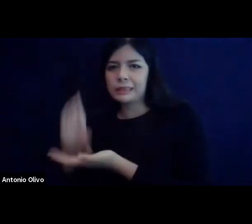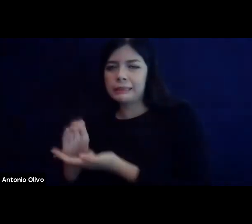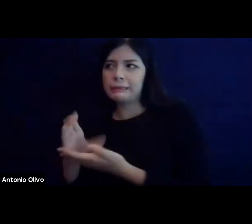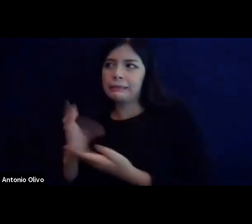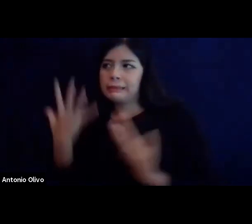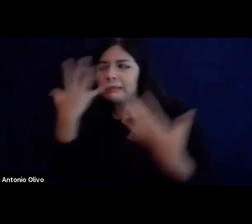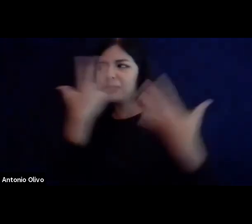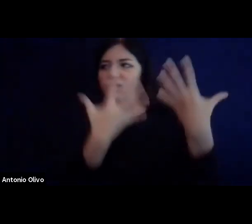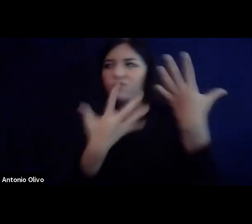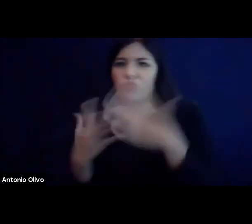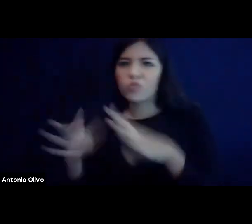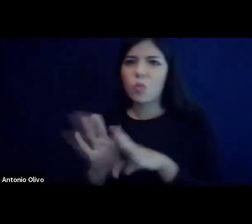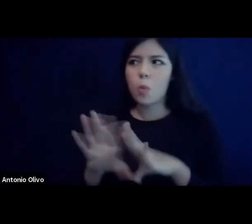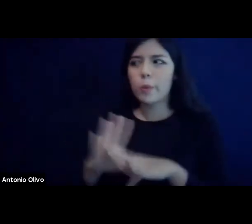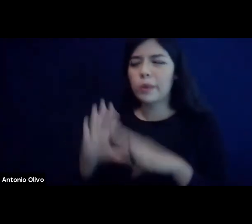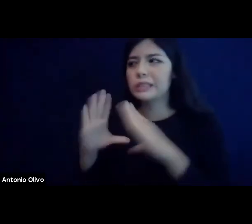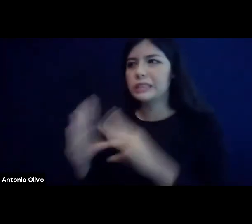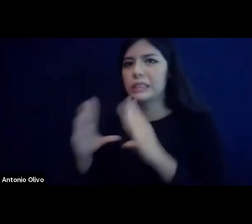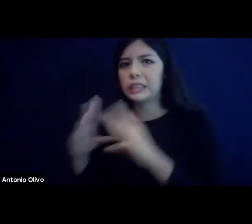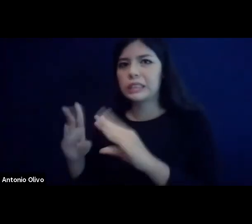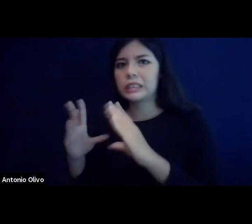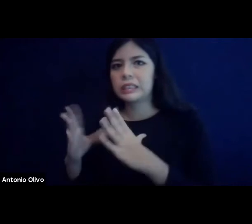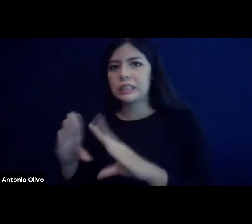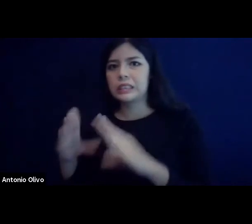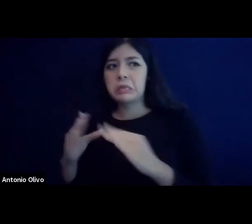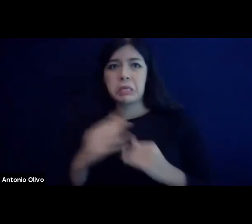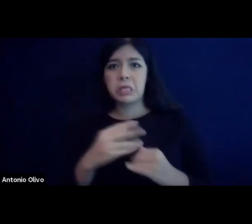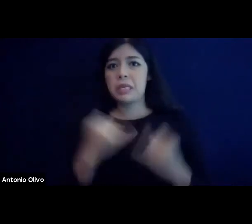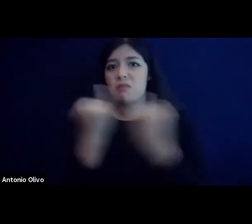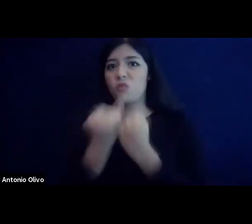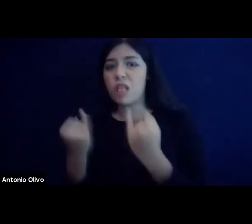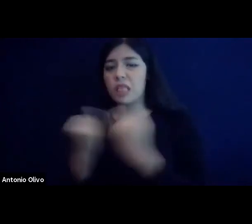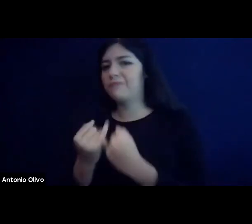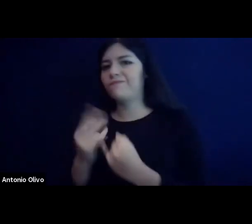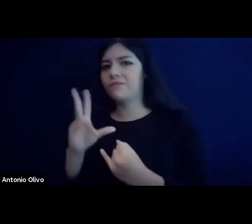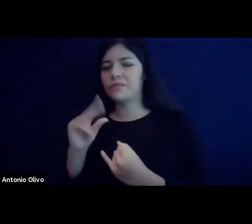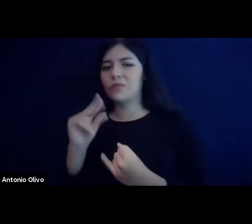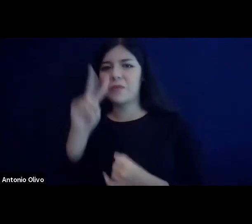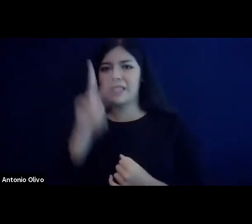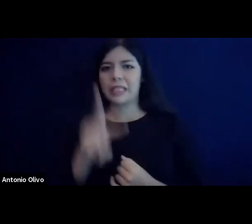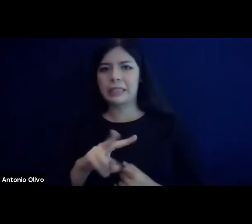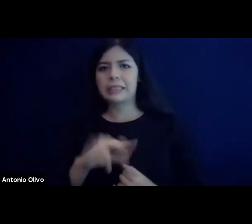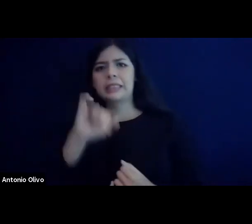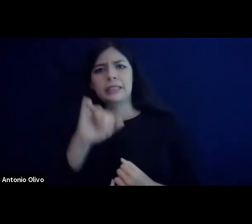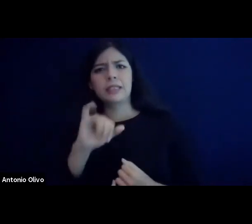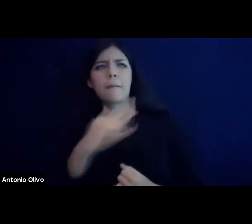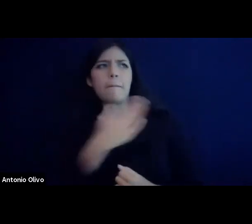o sea, está bien que te traten igual, pero hay adecuaciones, ajustes razonables que se tienen que